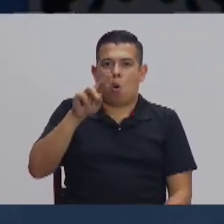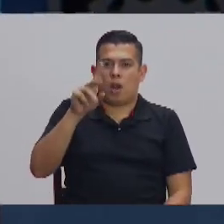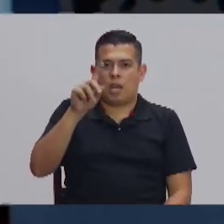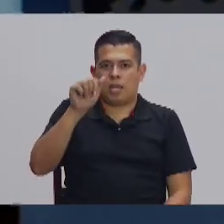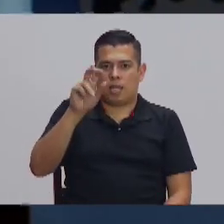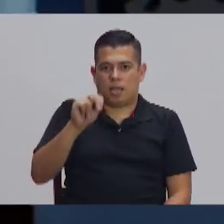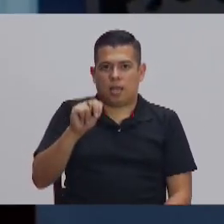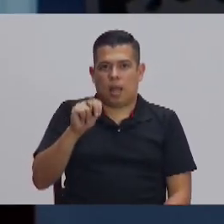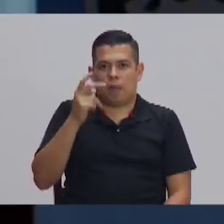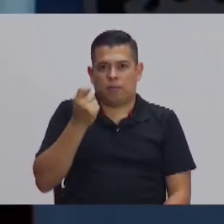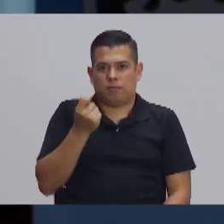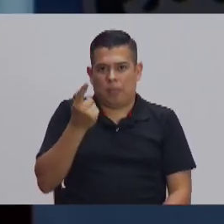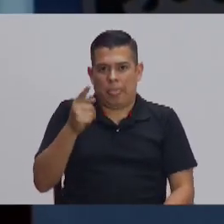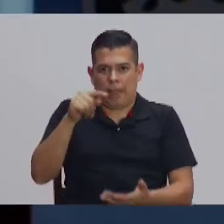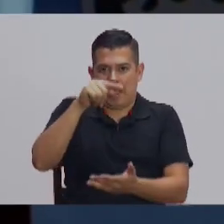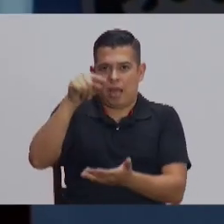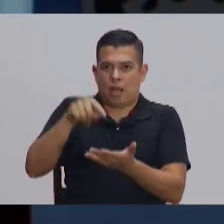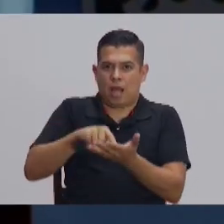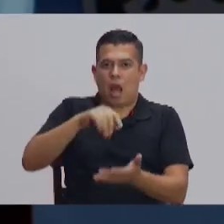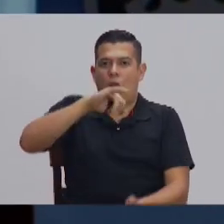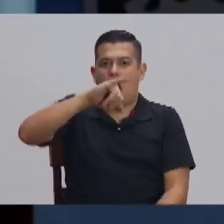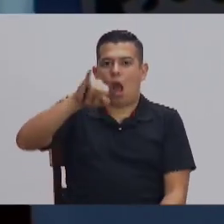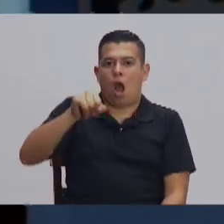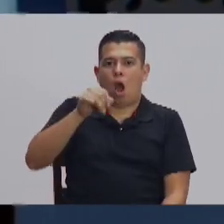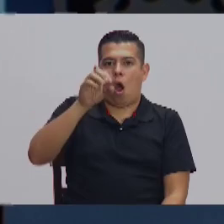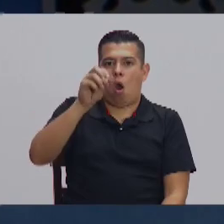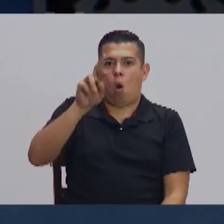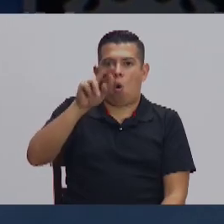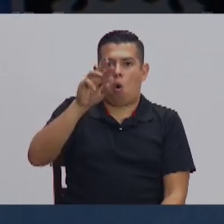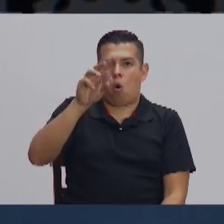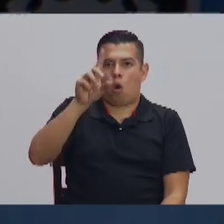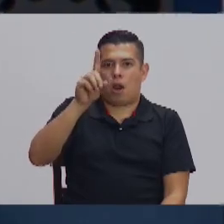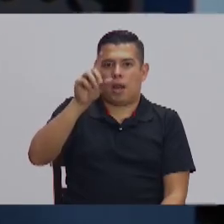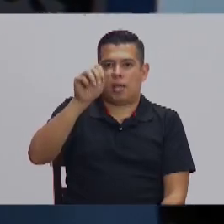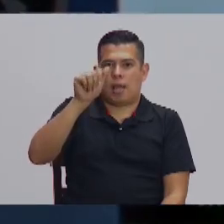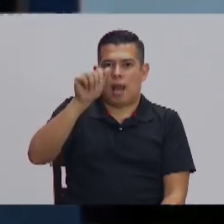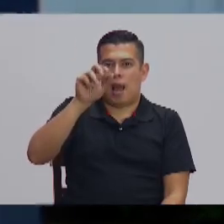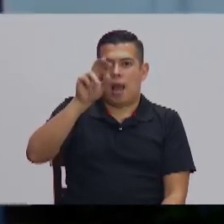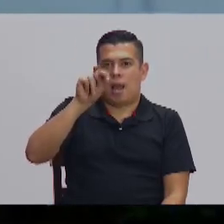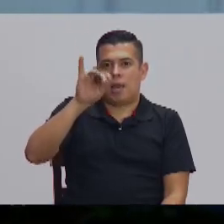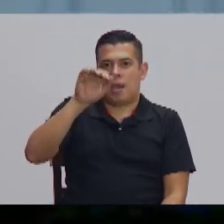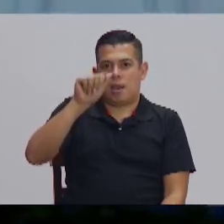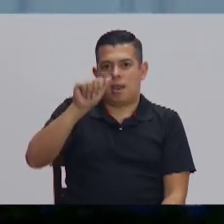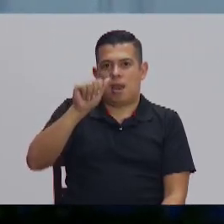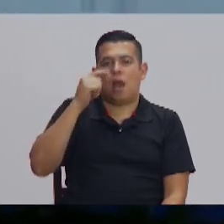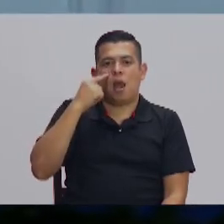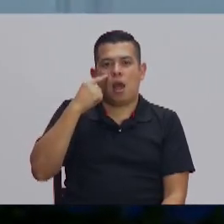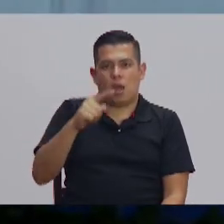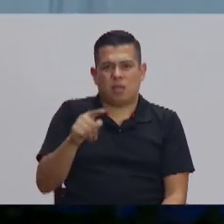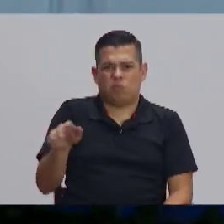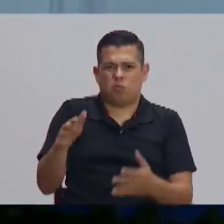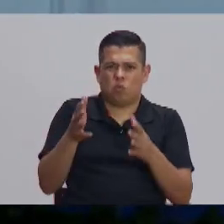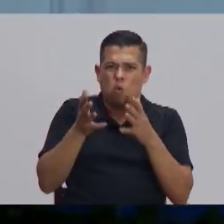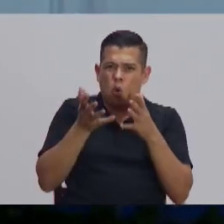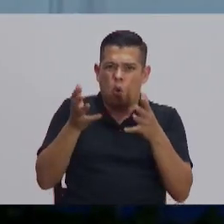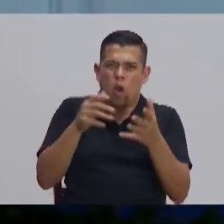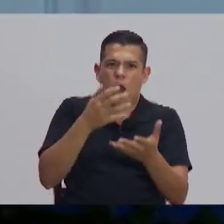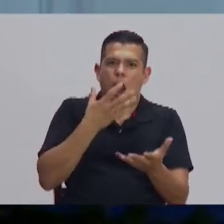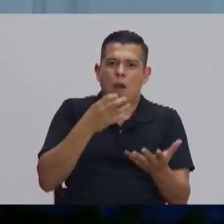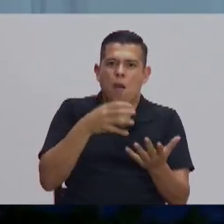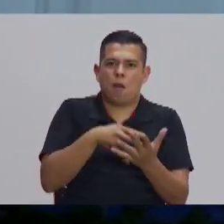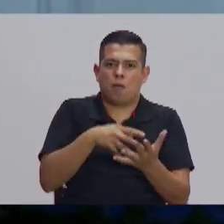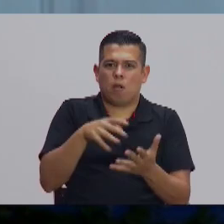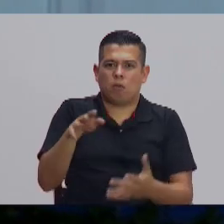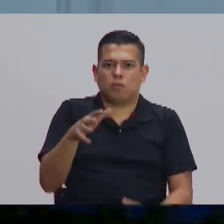está valga la redundancia en jordania va y desemboca hasta llegar en todo lo que es israel